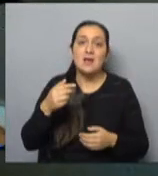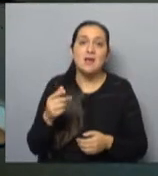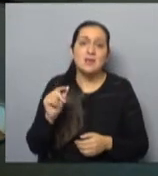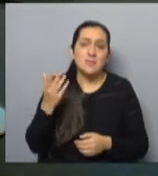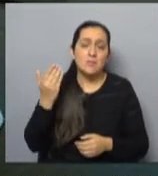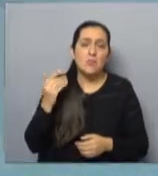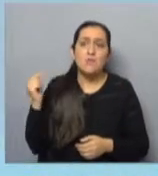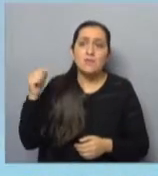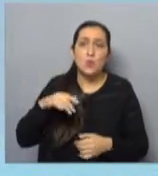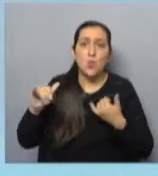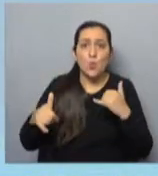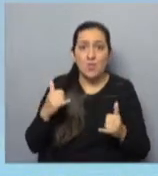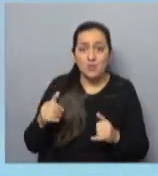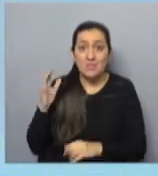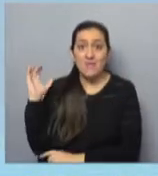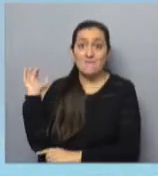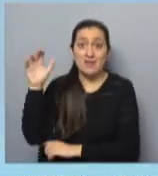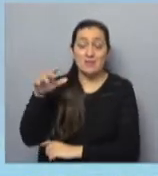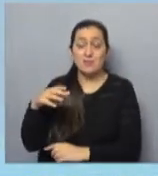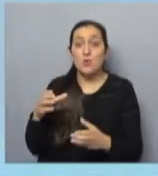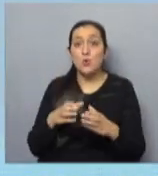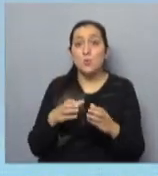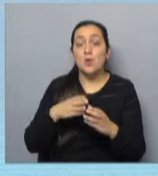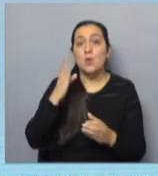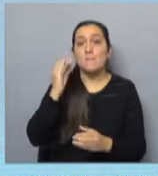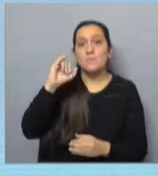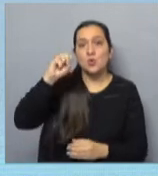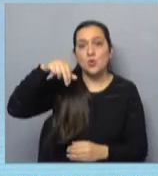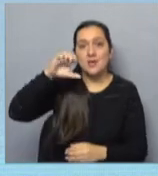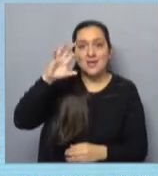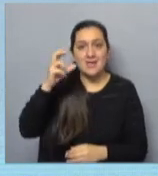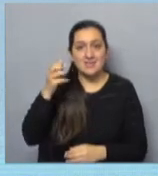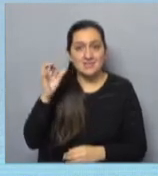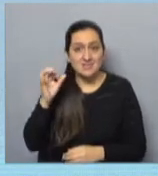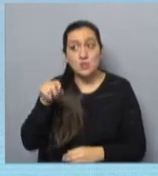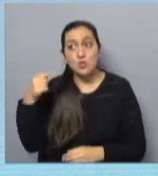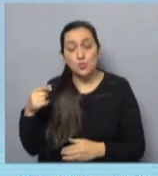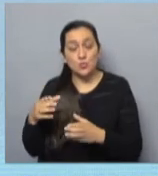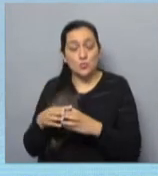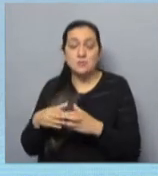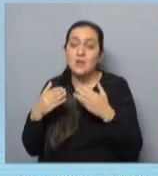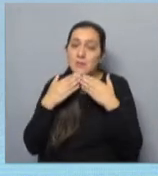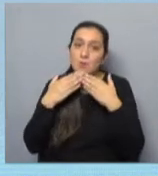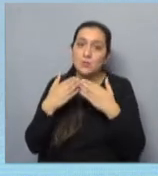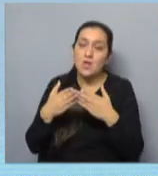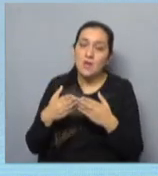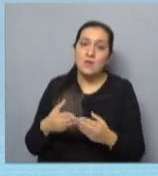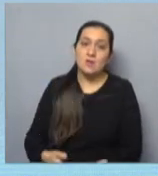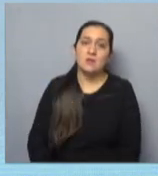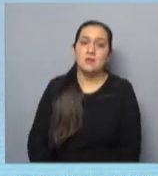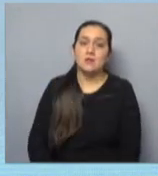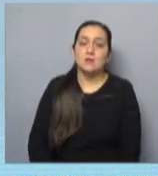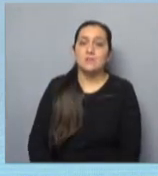de que la red era de las pioneras y qué bueno que les consultaba que era muy muy